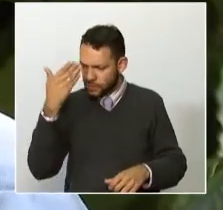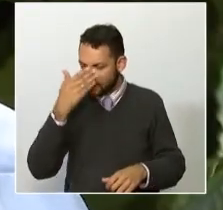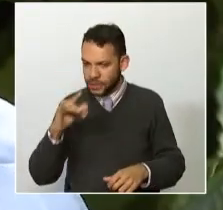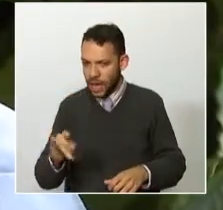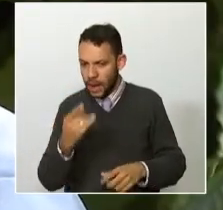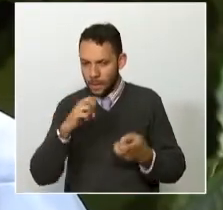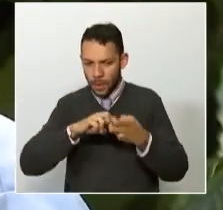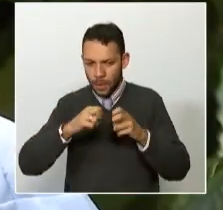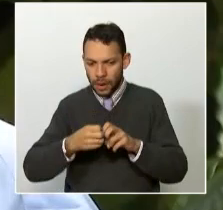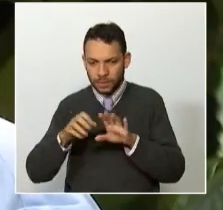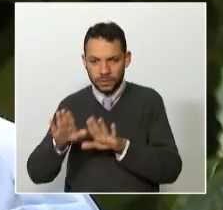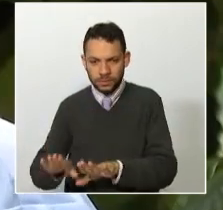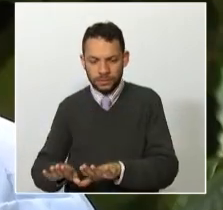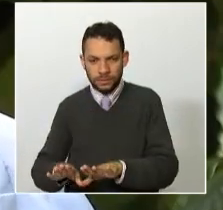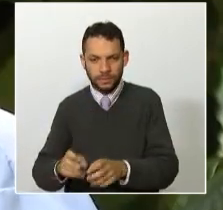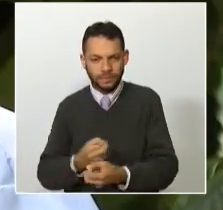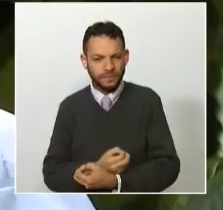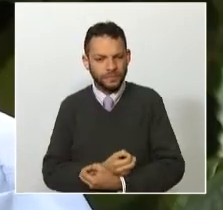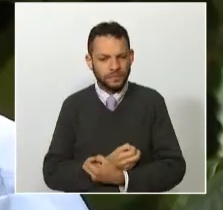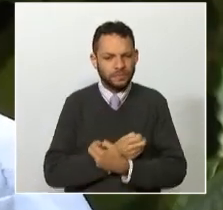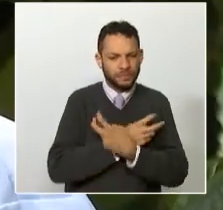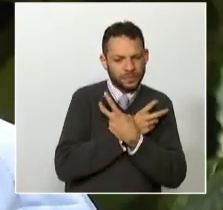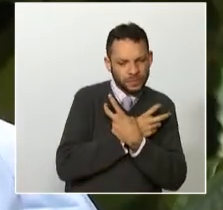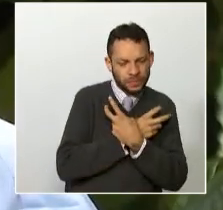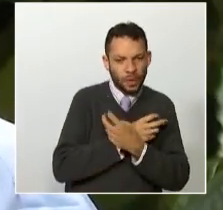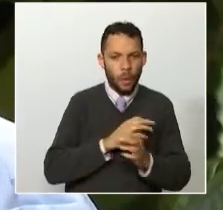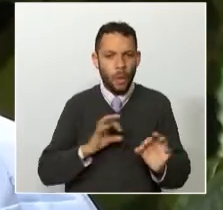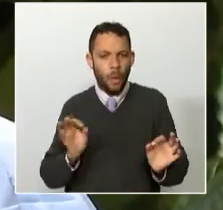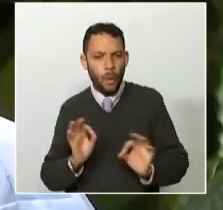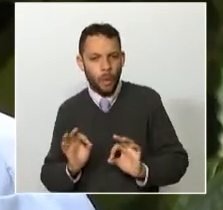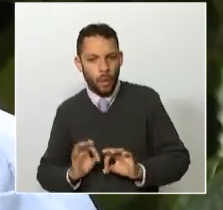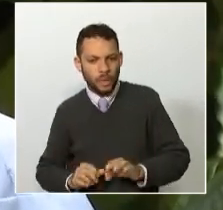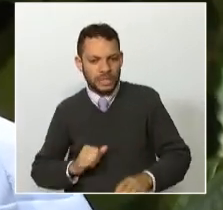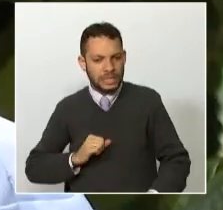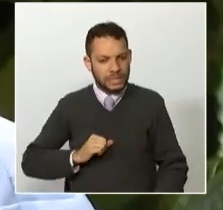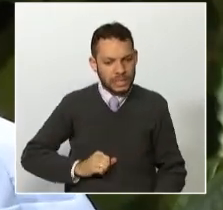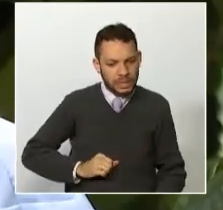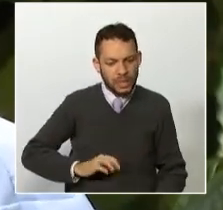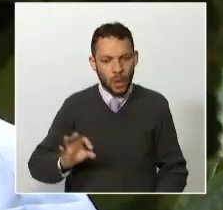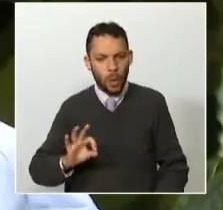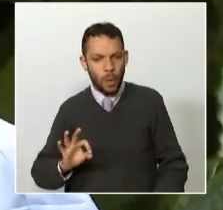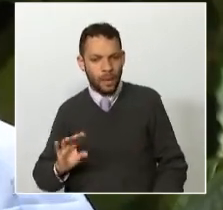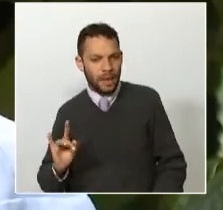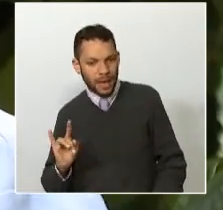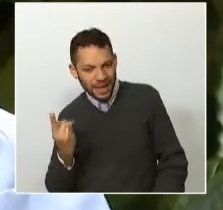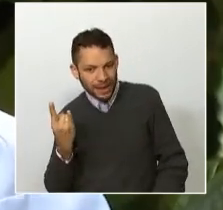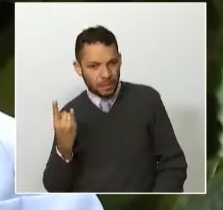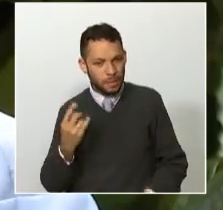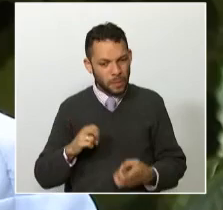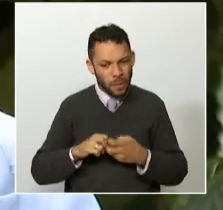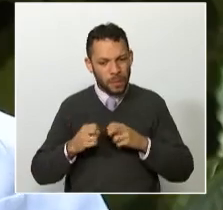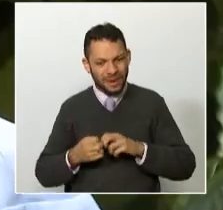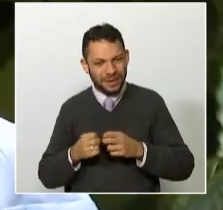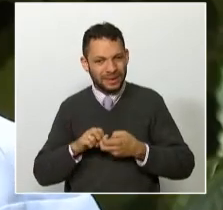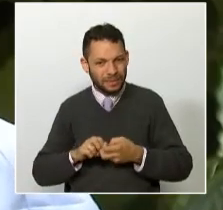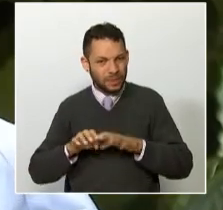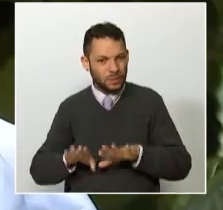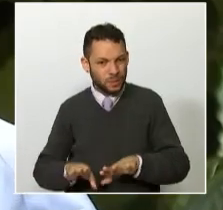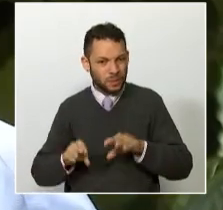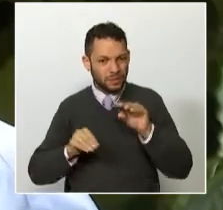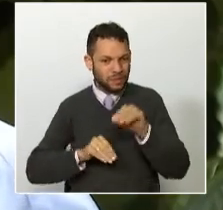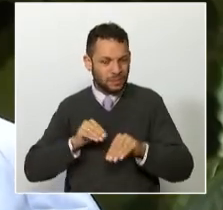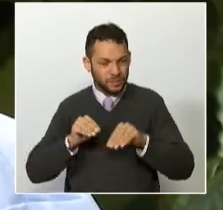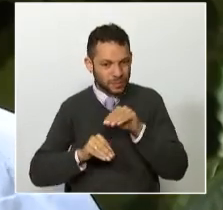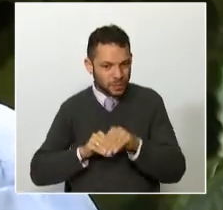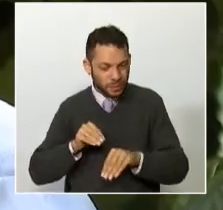derecho. Entonces buscamos, tuvo una fractura de ese lado, tiene qué cicatriz tiene, qué cirugía le han hecho y generalmente vamos y